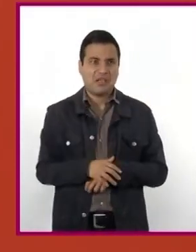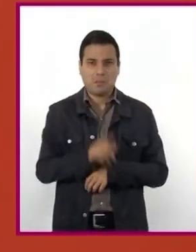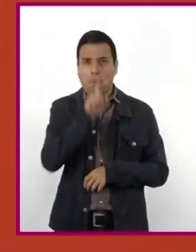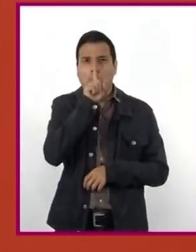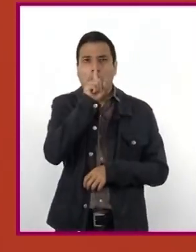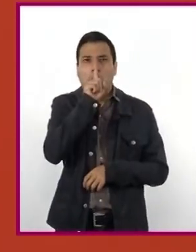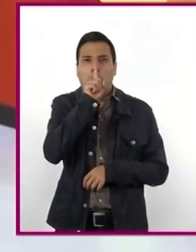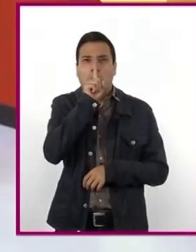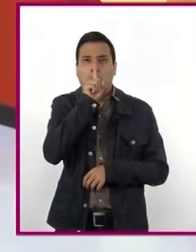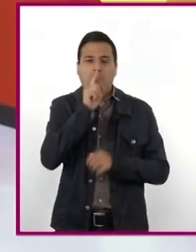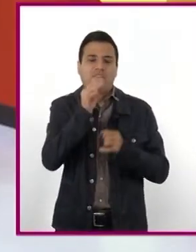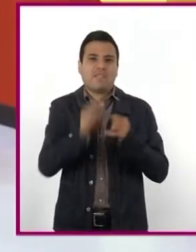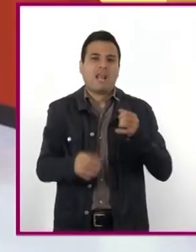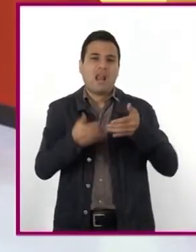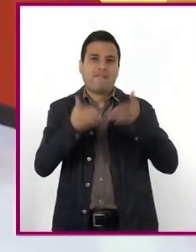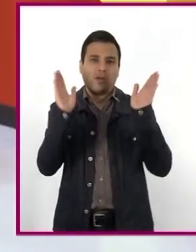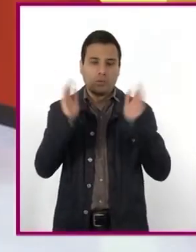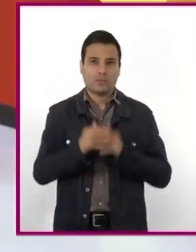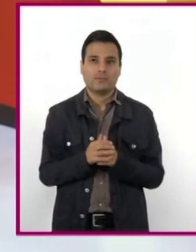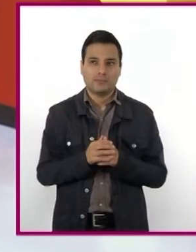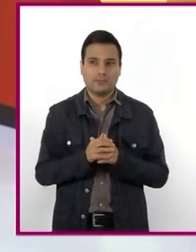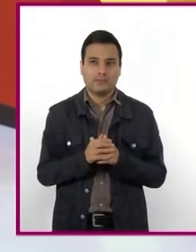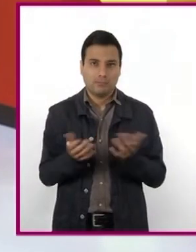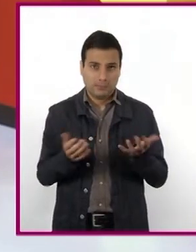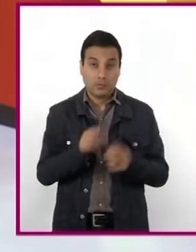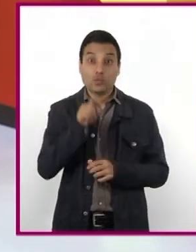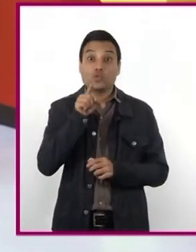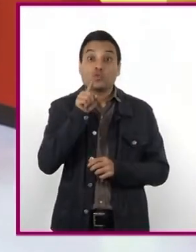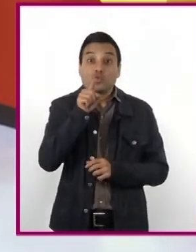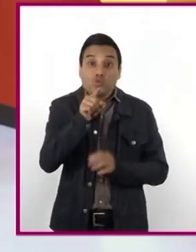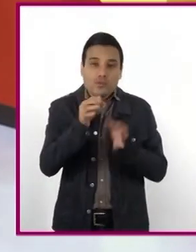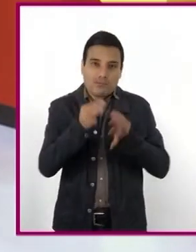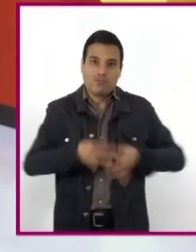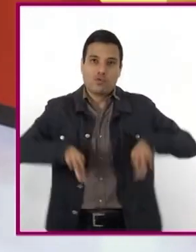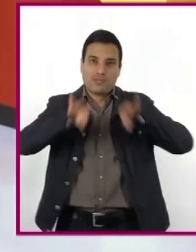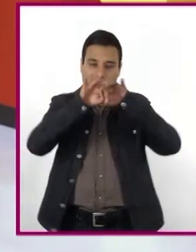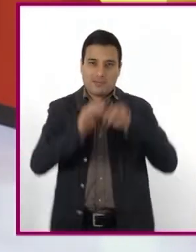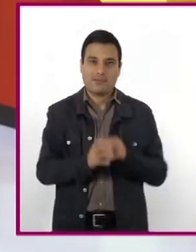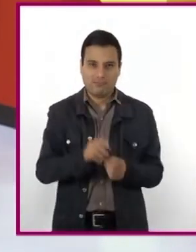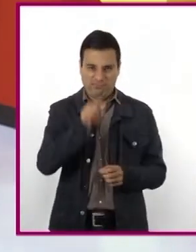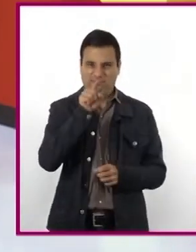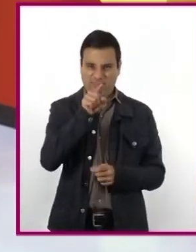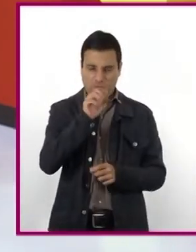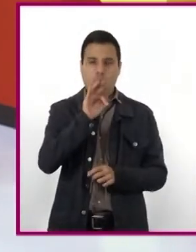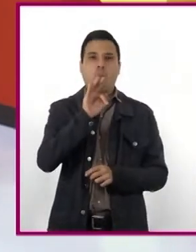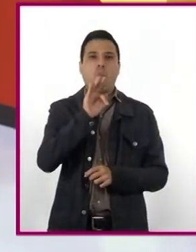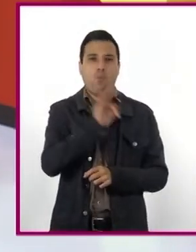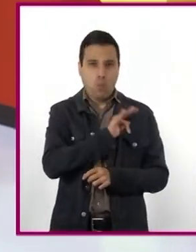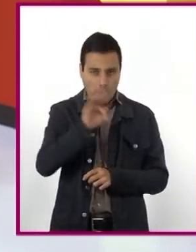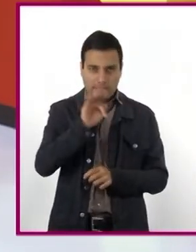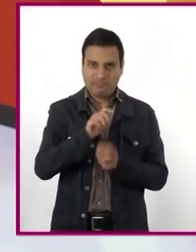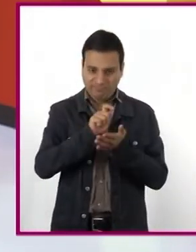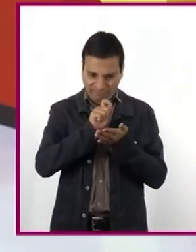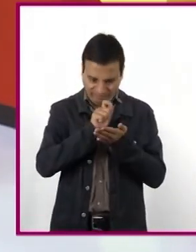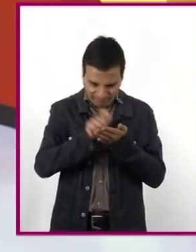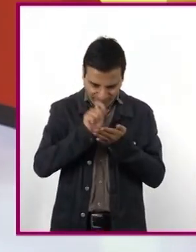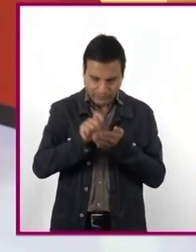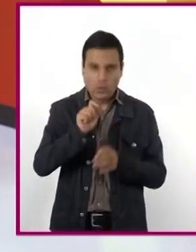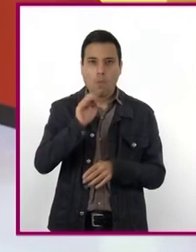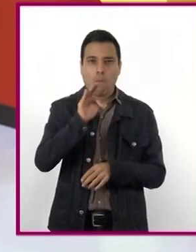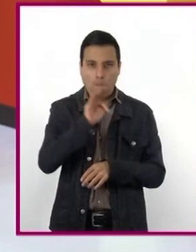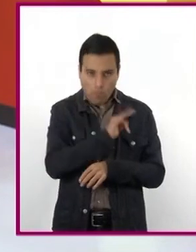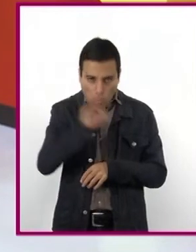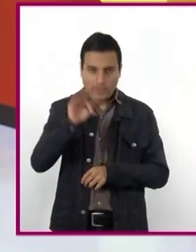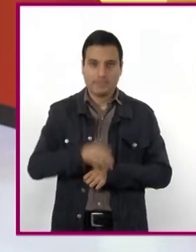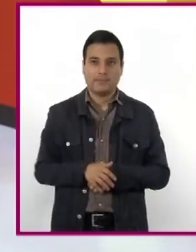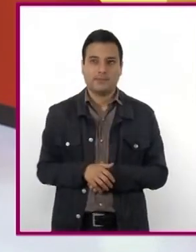abierto. Es muy importante que se den cuenta que tienen las herramientas y capacidad para escribir, que